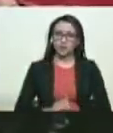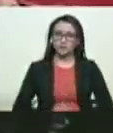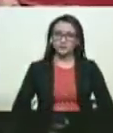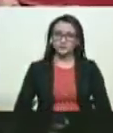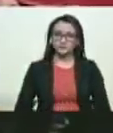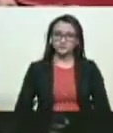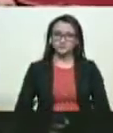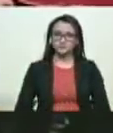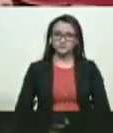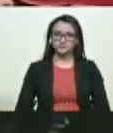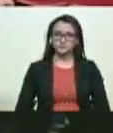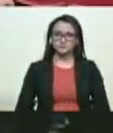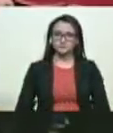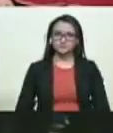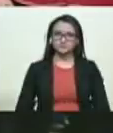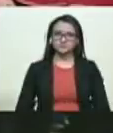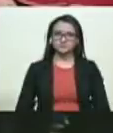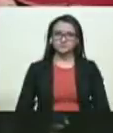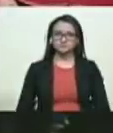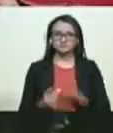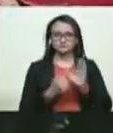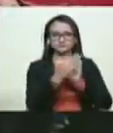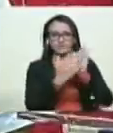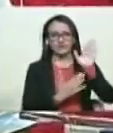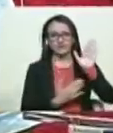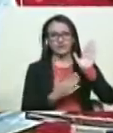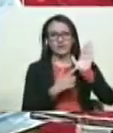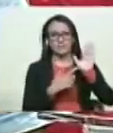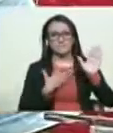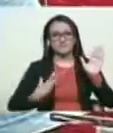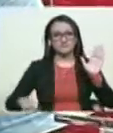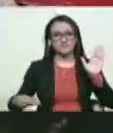me ha presentado un decreto presidencial